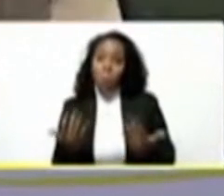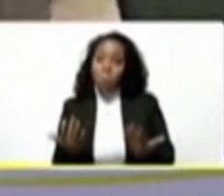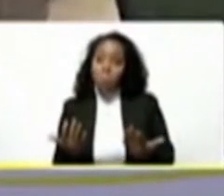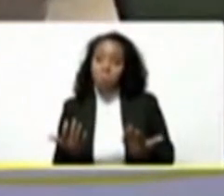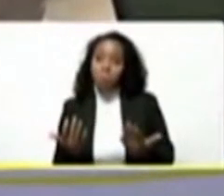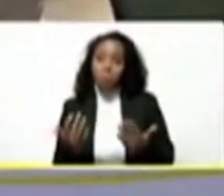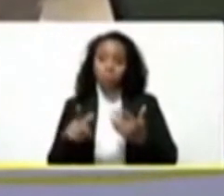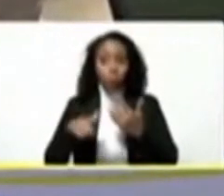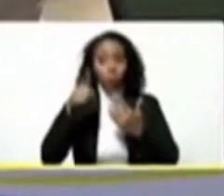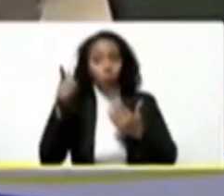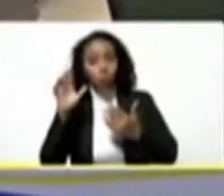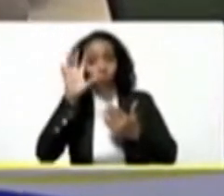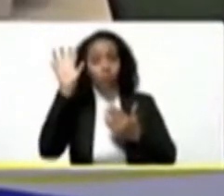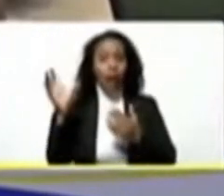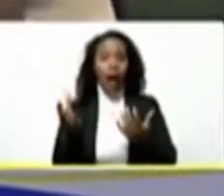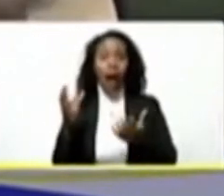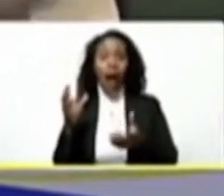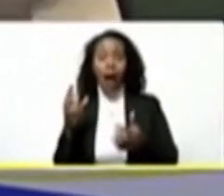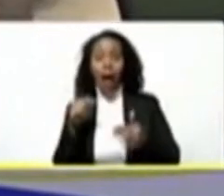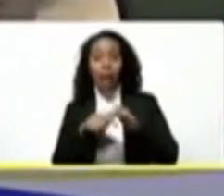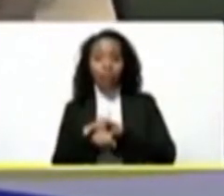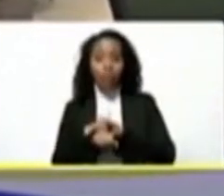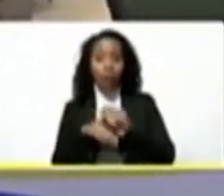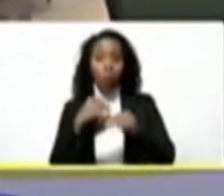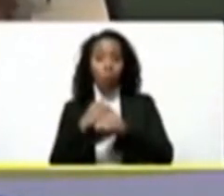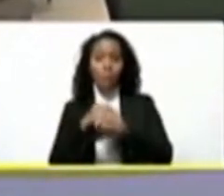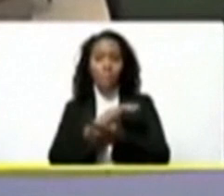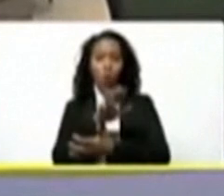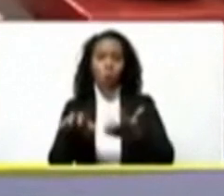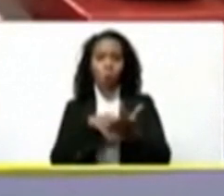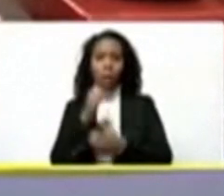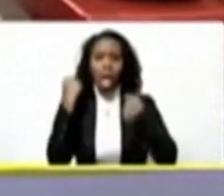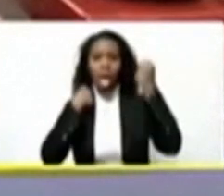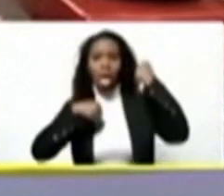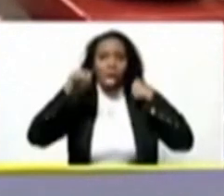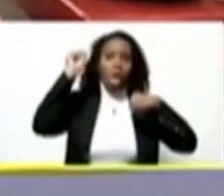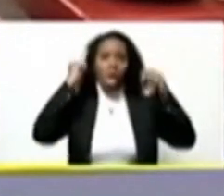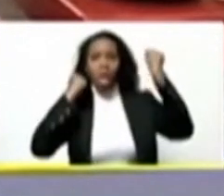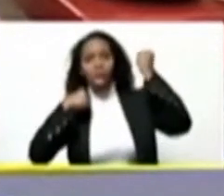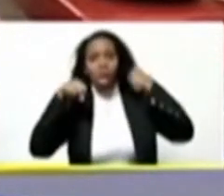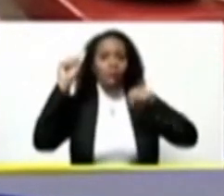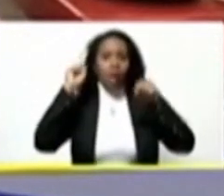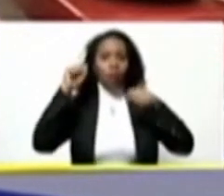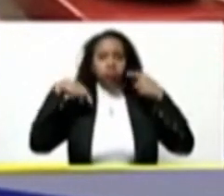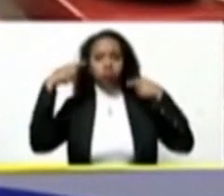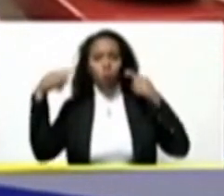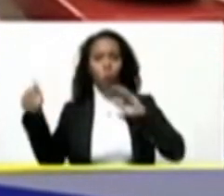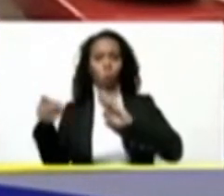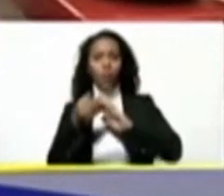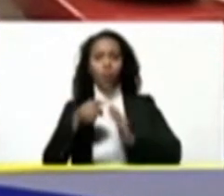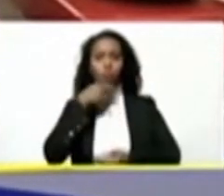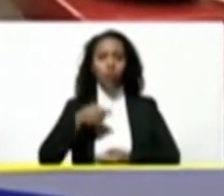occidente ha entrado en histeria desesperación y locura contra